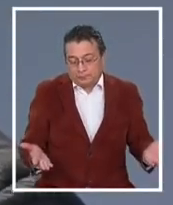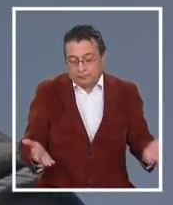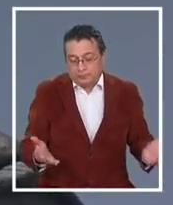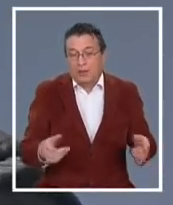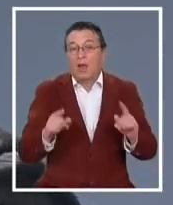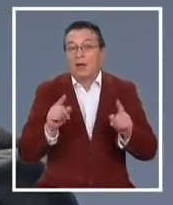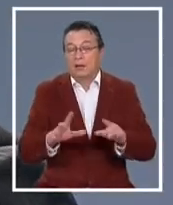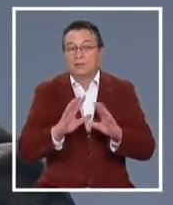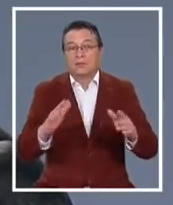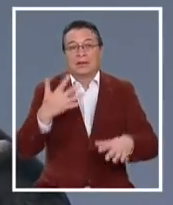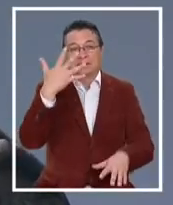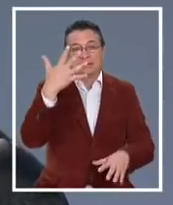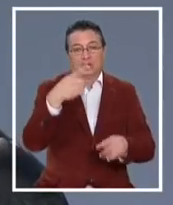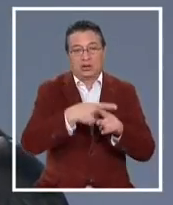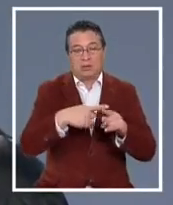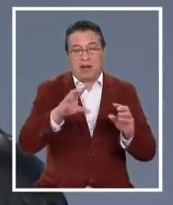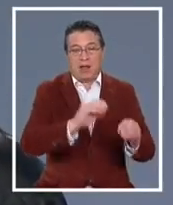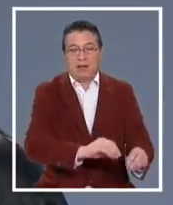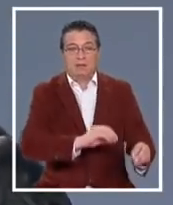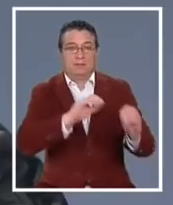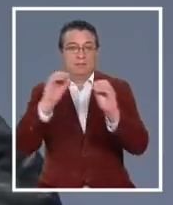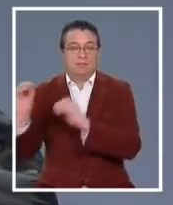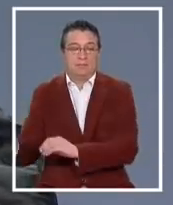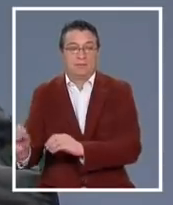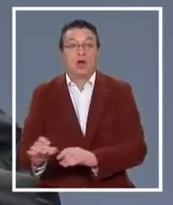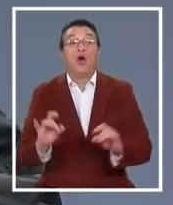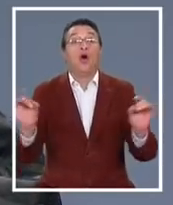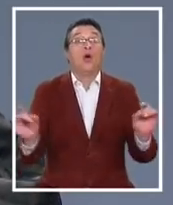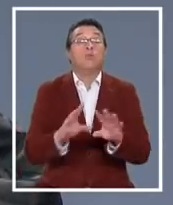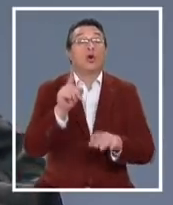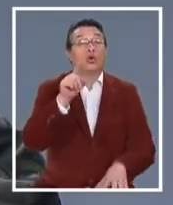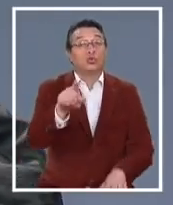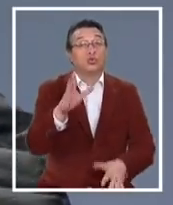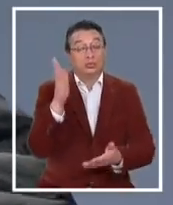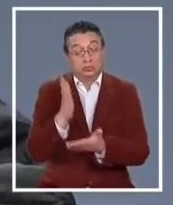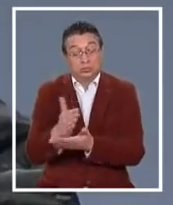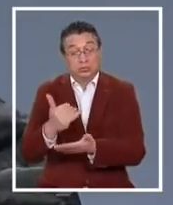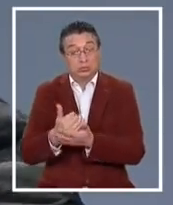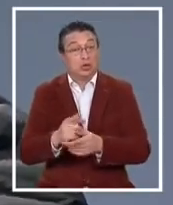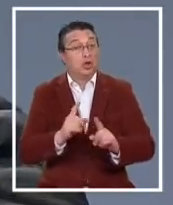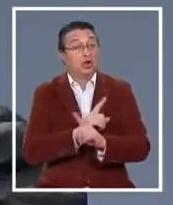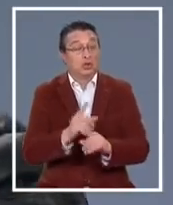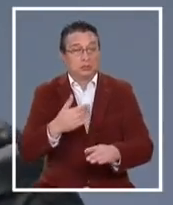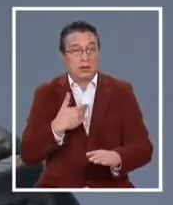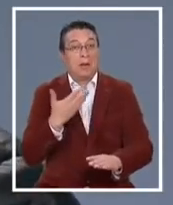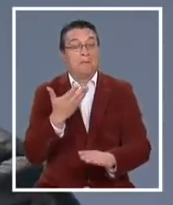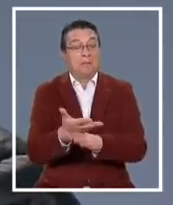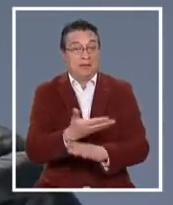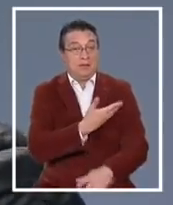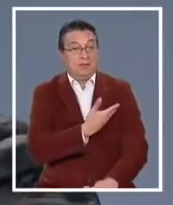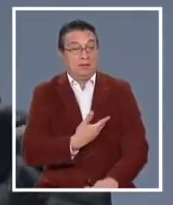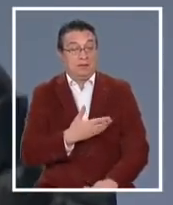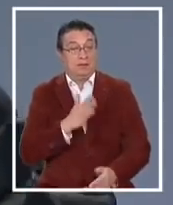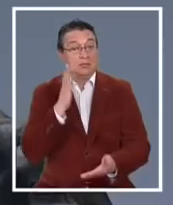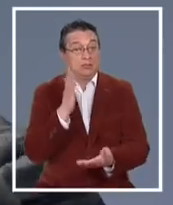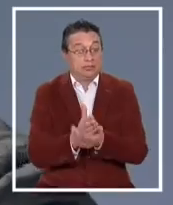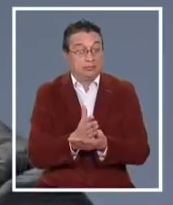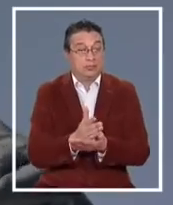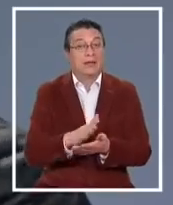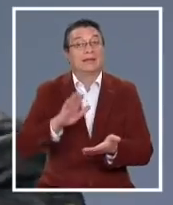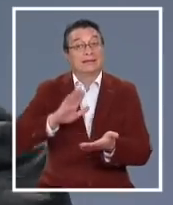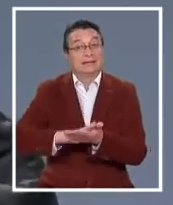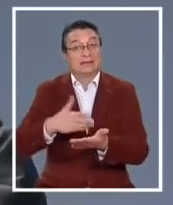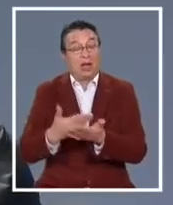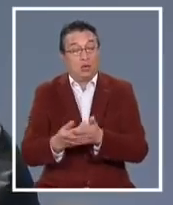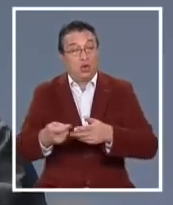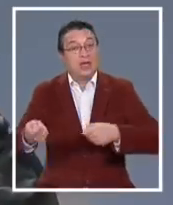La postergamos para 5 semanas más. Si tú no tomas medidas, las que le pedimos al presidente, de carácter